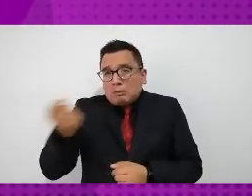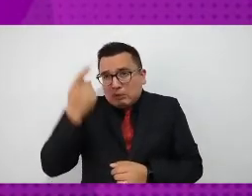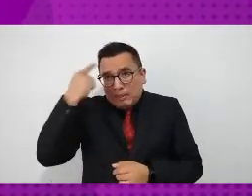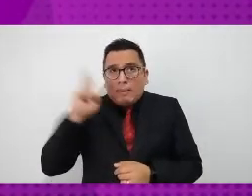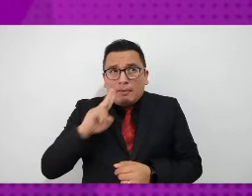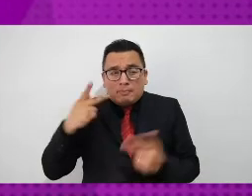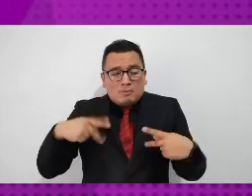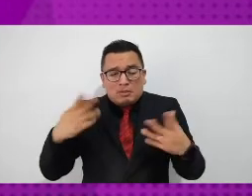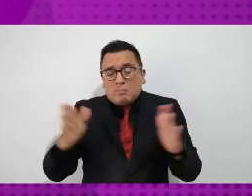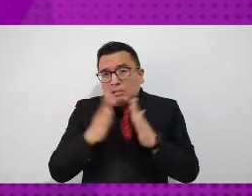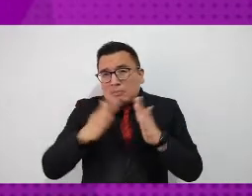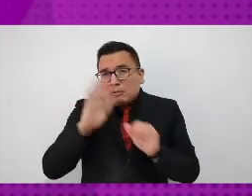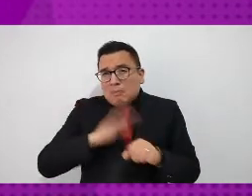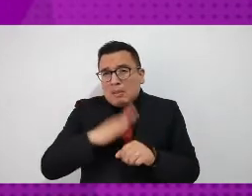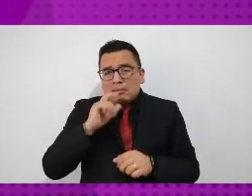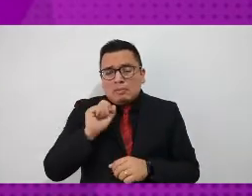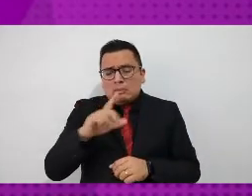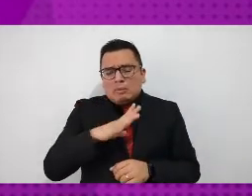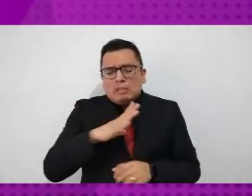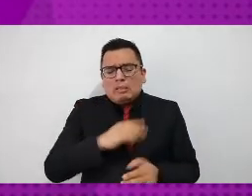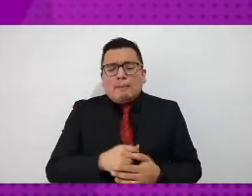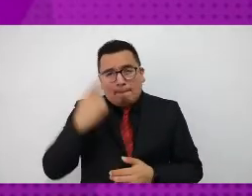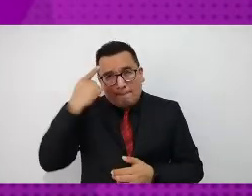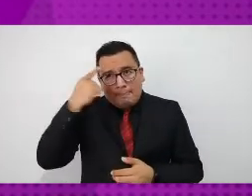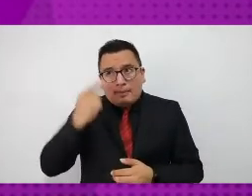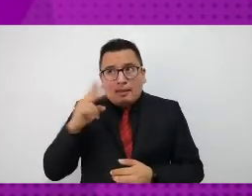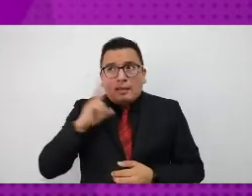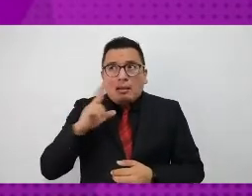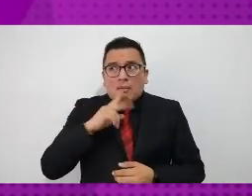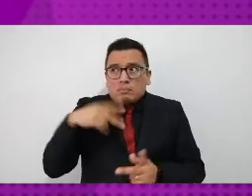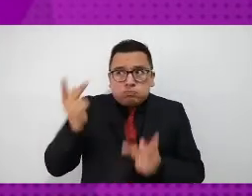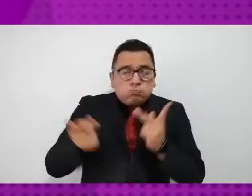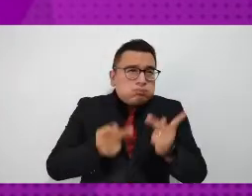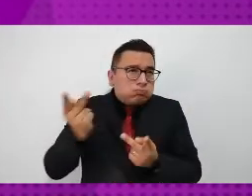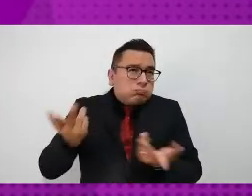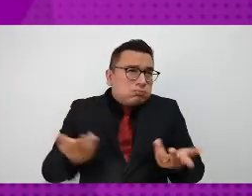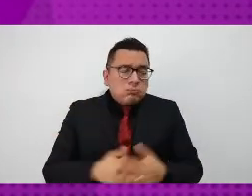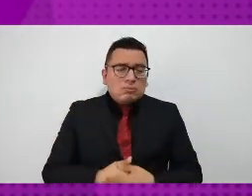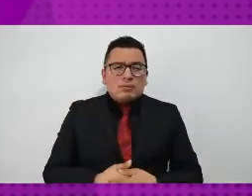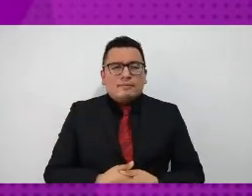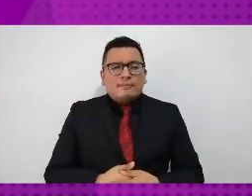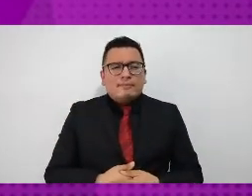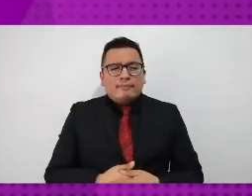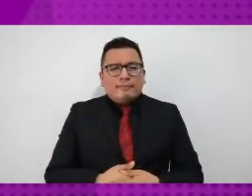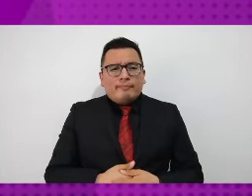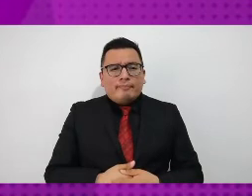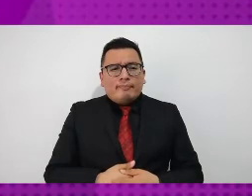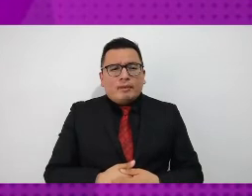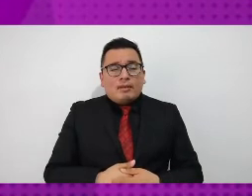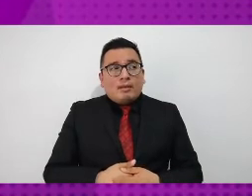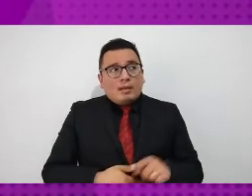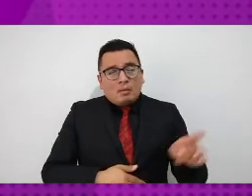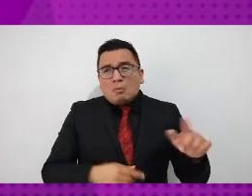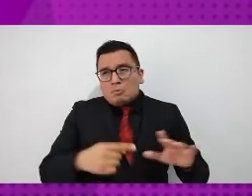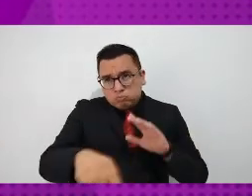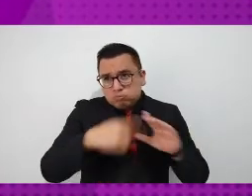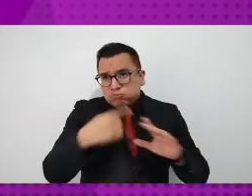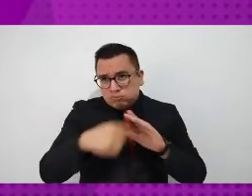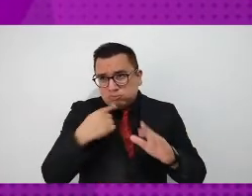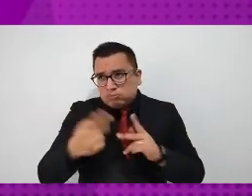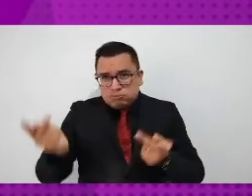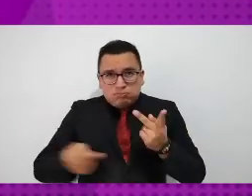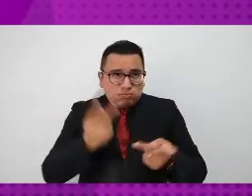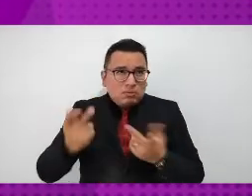favorecer la participación también lo mismo para la elaboración de las preguntas y las preguntas nos las enviaron las y los ciudadanos